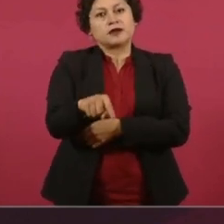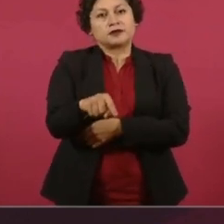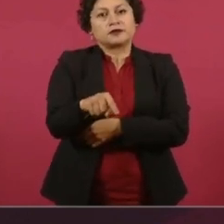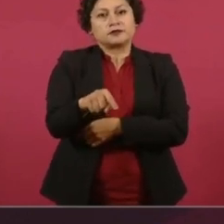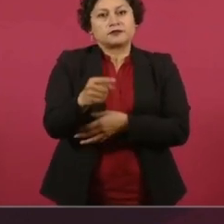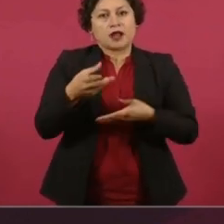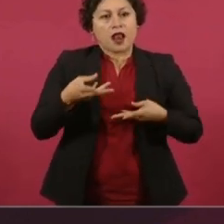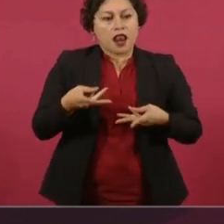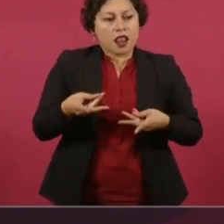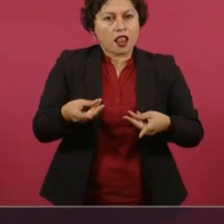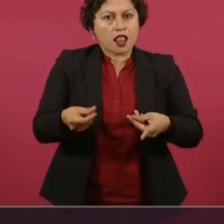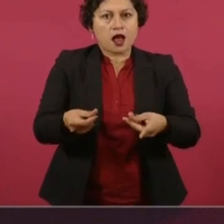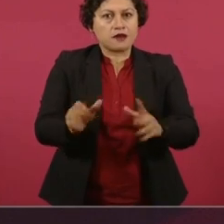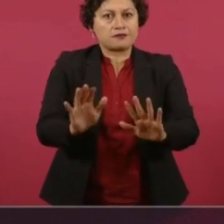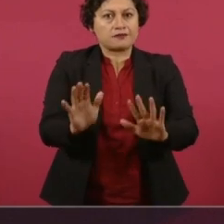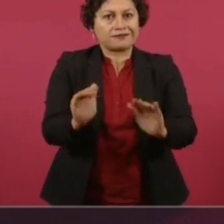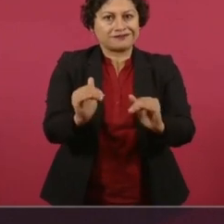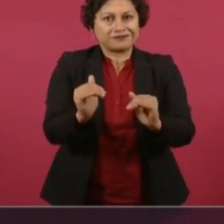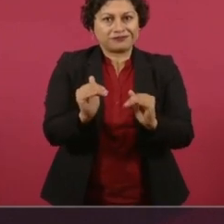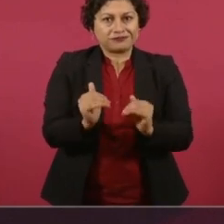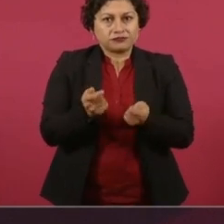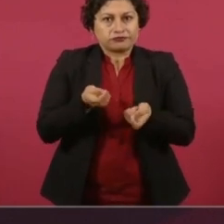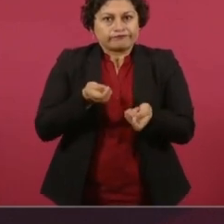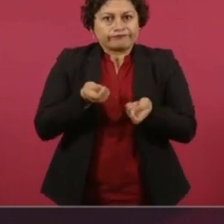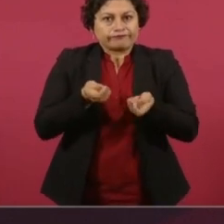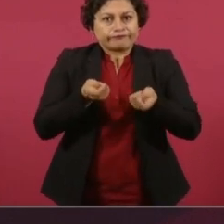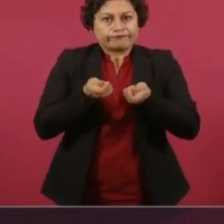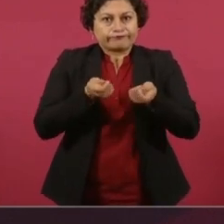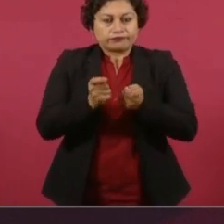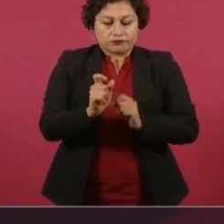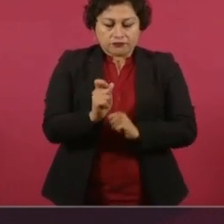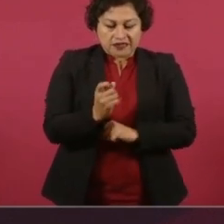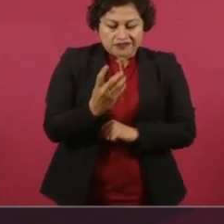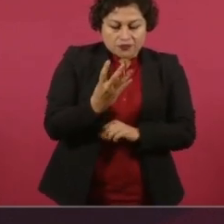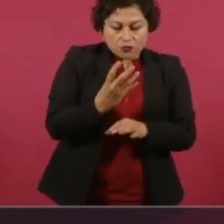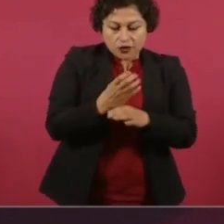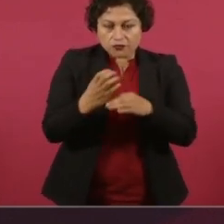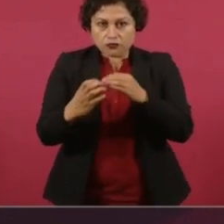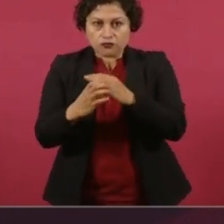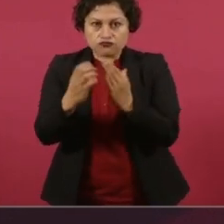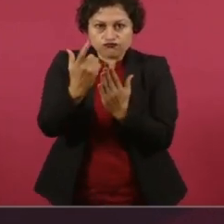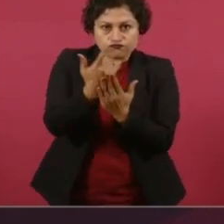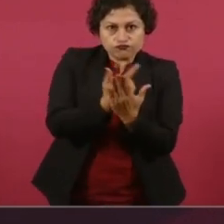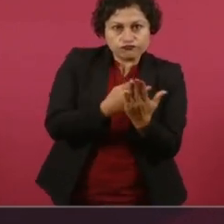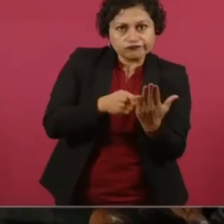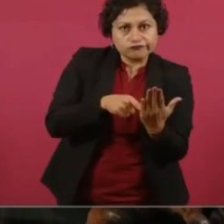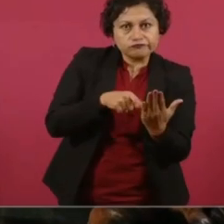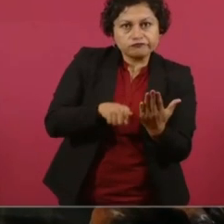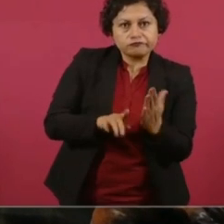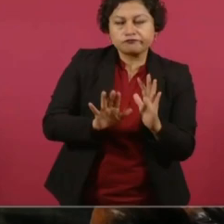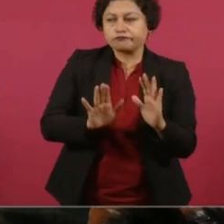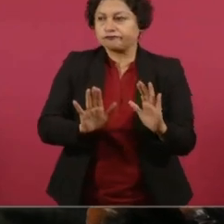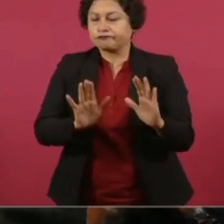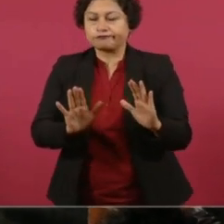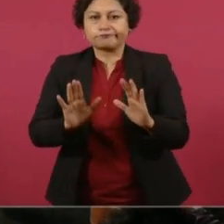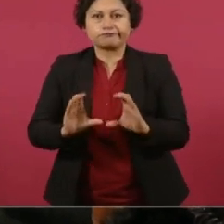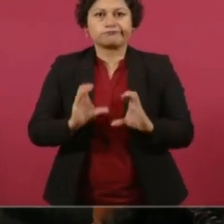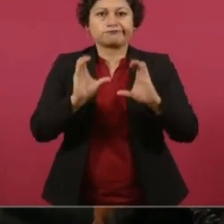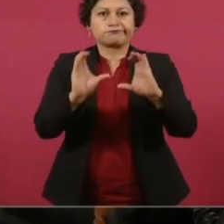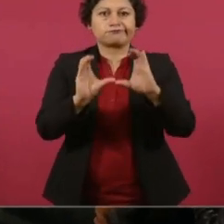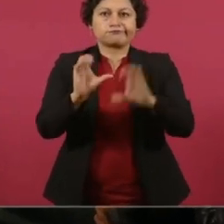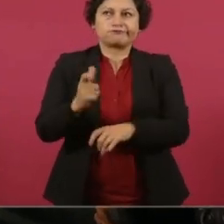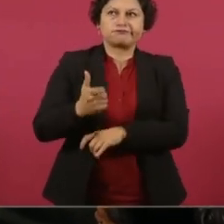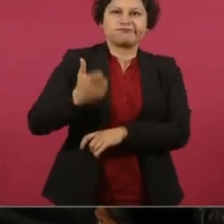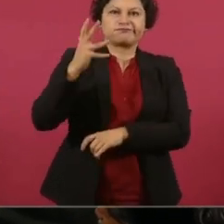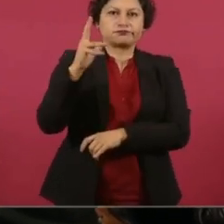considerablemente el precio de estos 24 productos. Y esto nos ayuda bastante